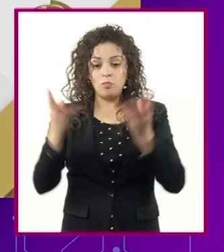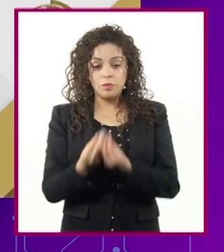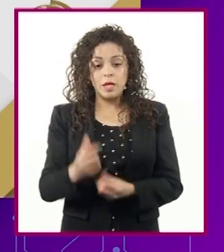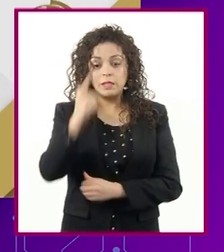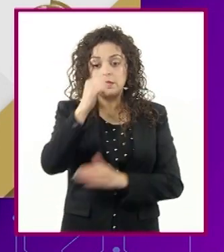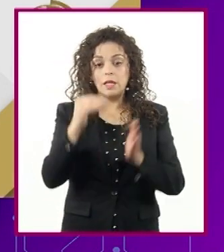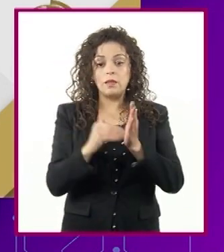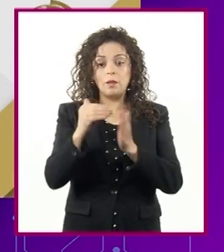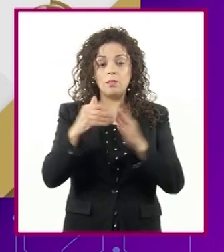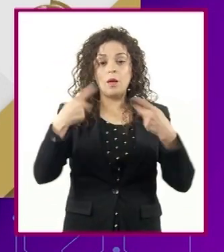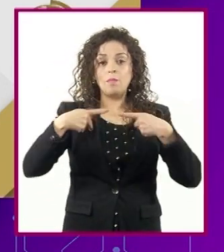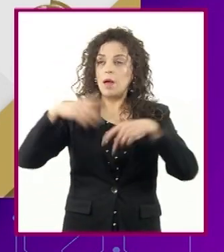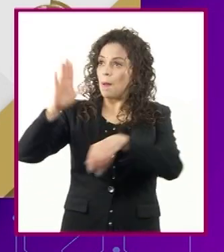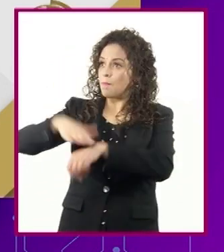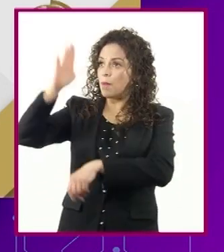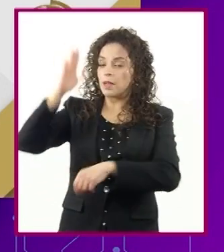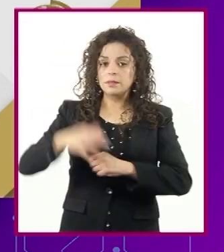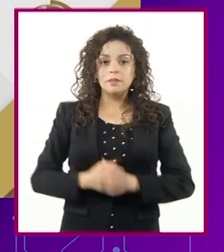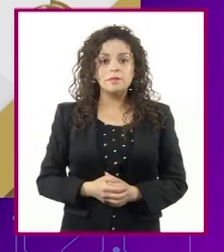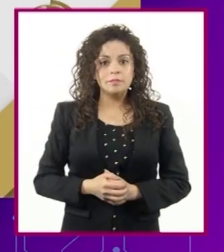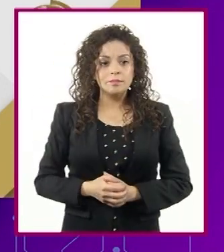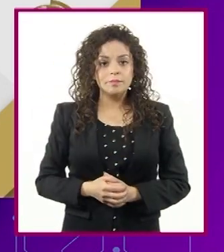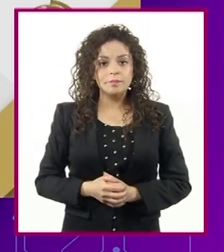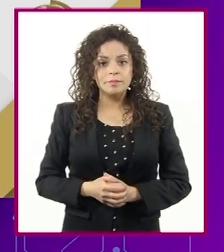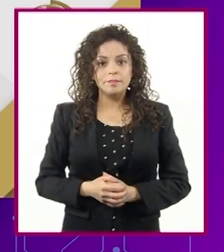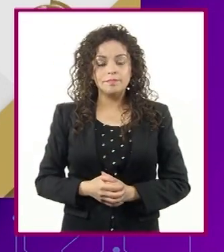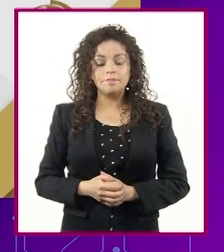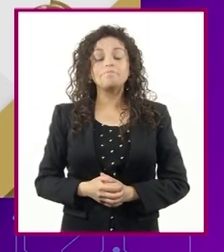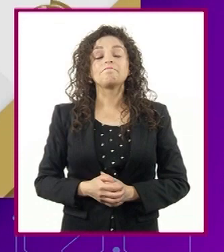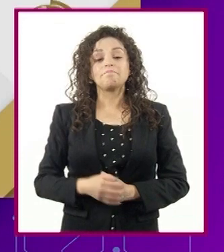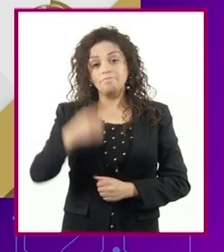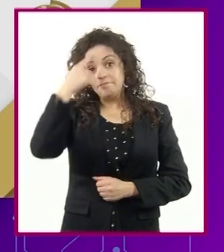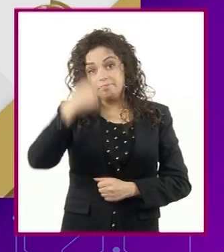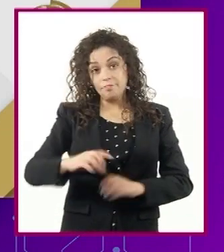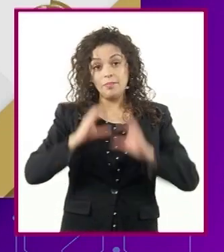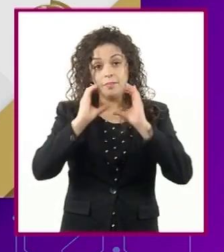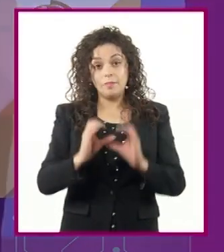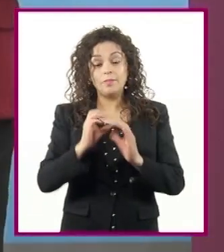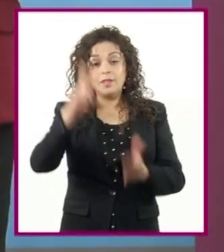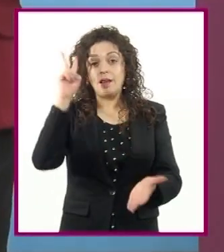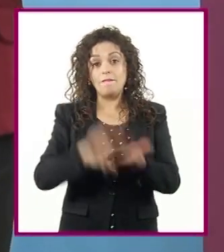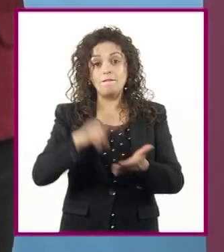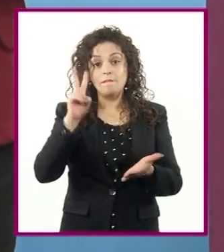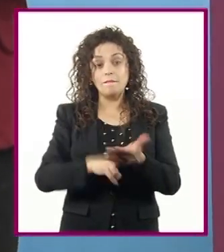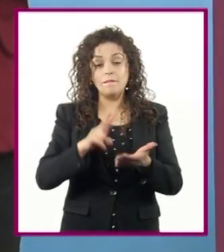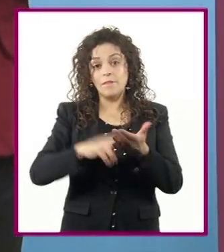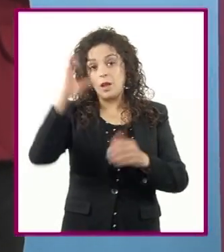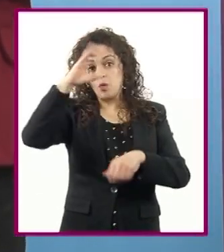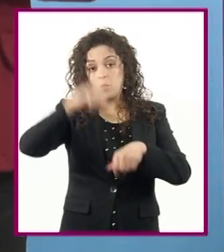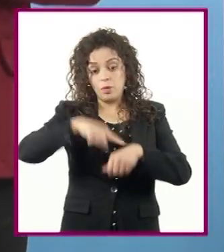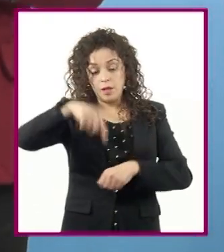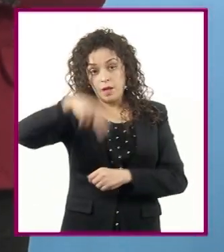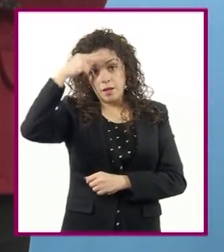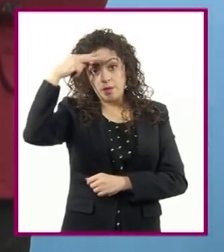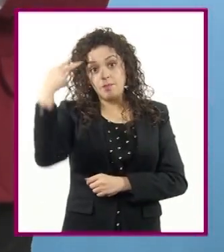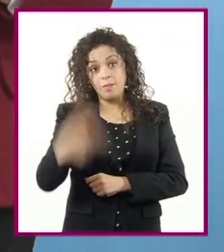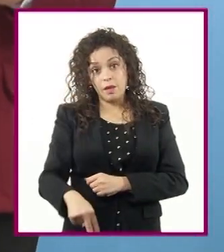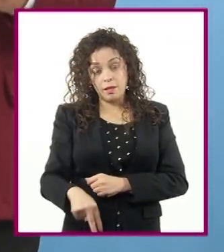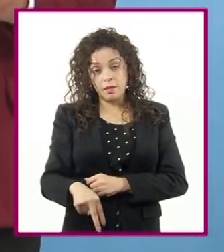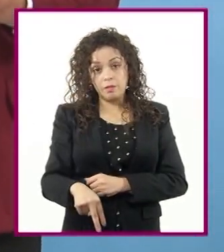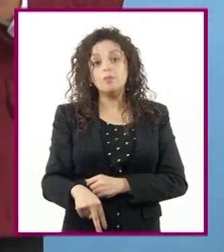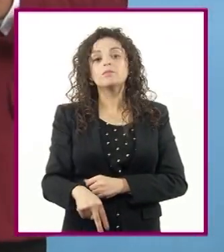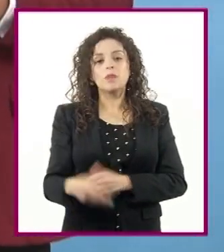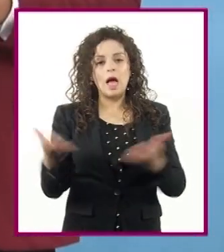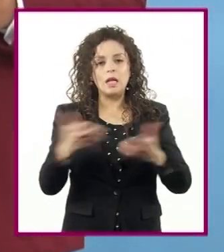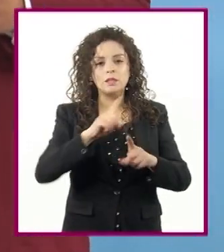de personas. Por otro lado, para conservar la riqueza cultural de México, se han realizado varias acciones.